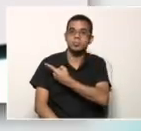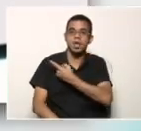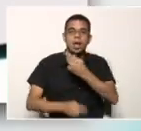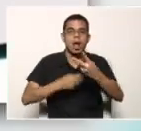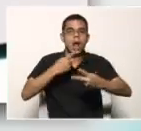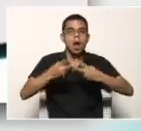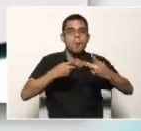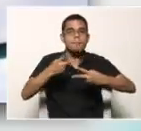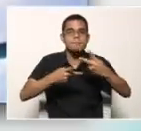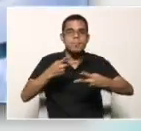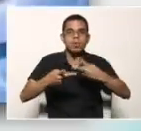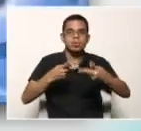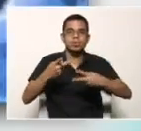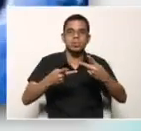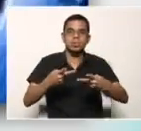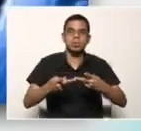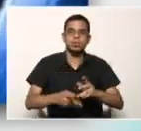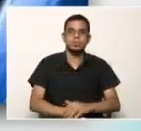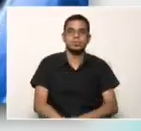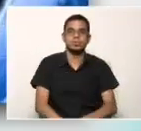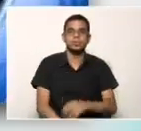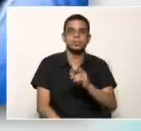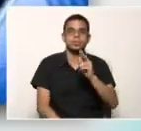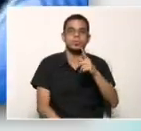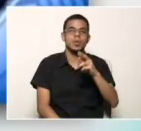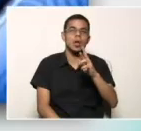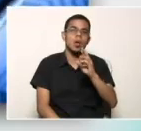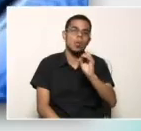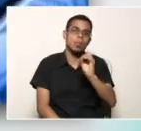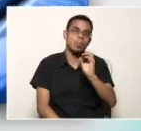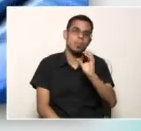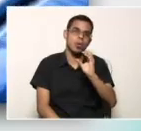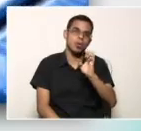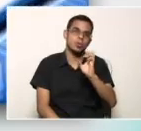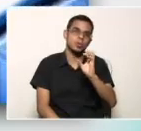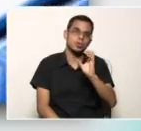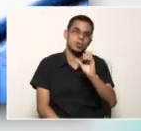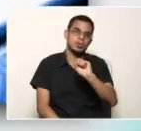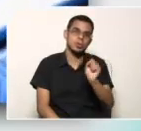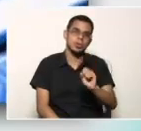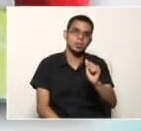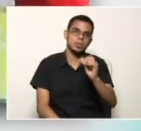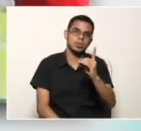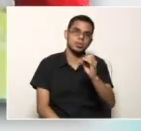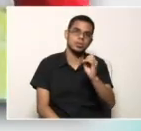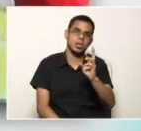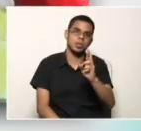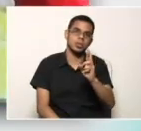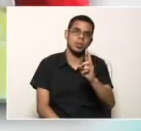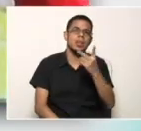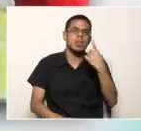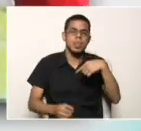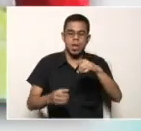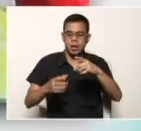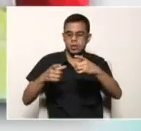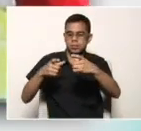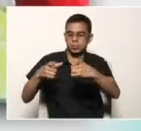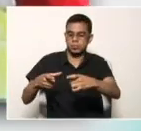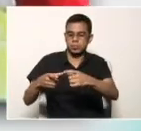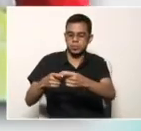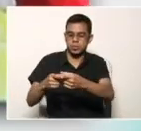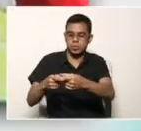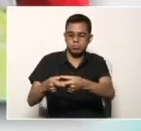procesador encima tiene un dispositivo llamado fan cooler. El fan cooler es